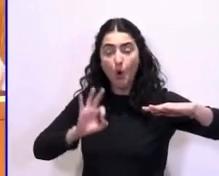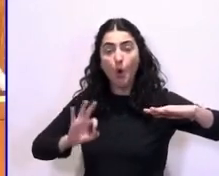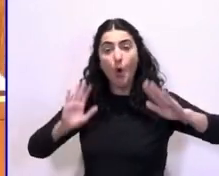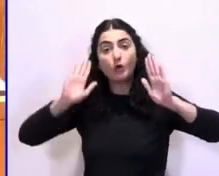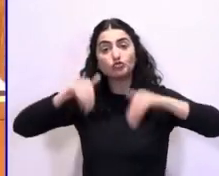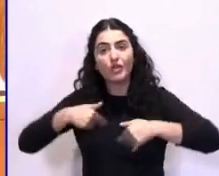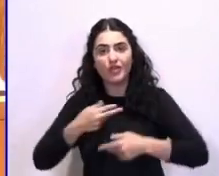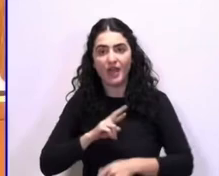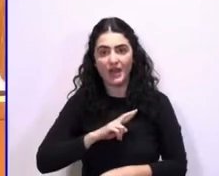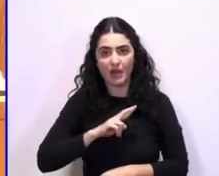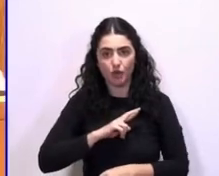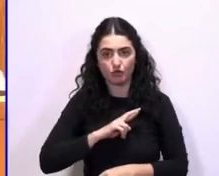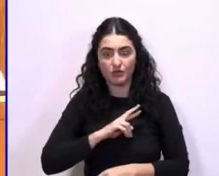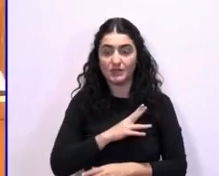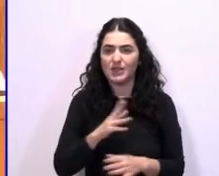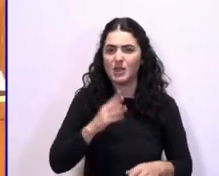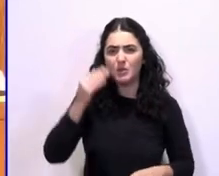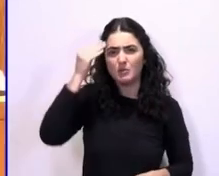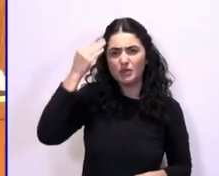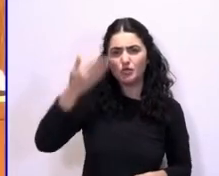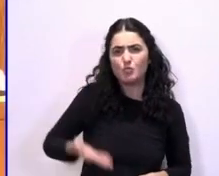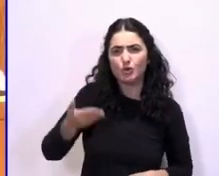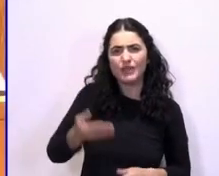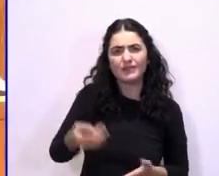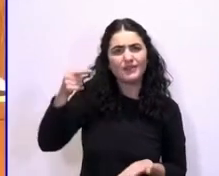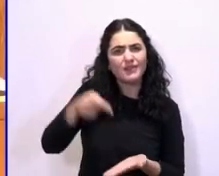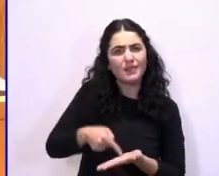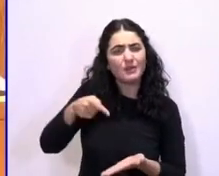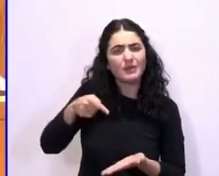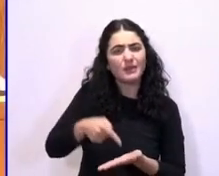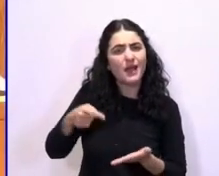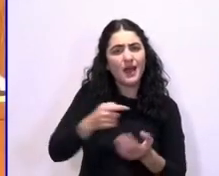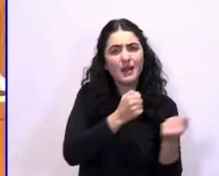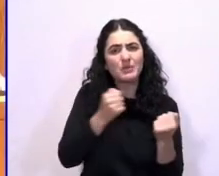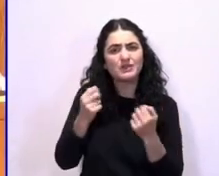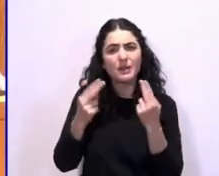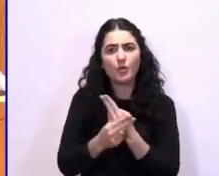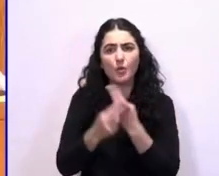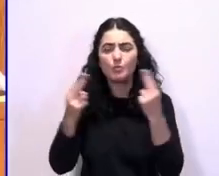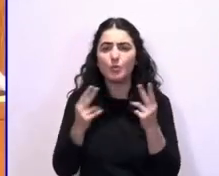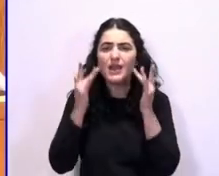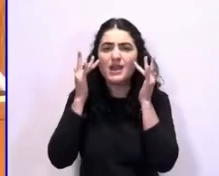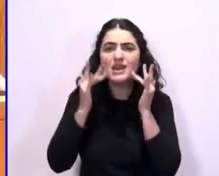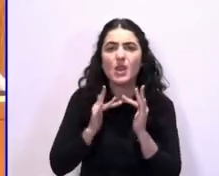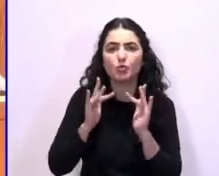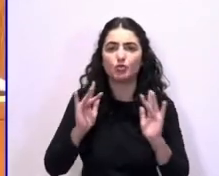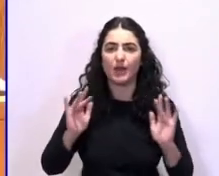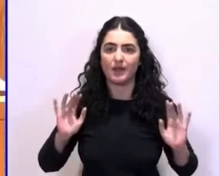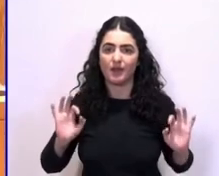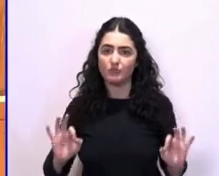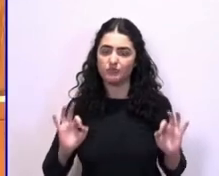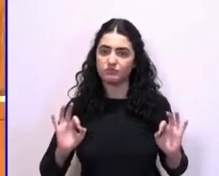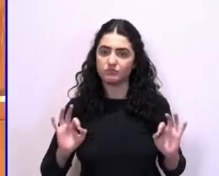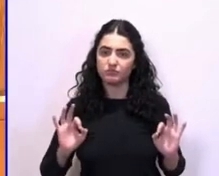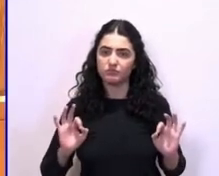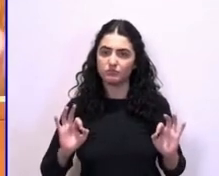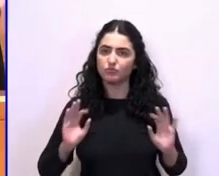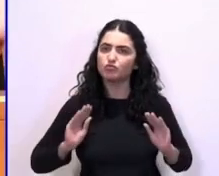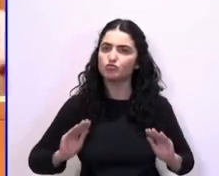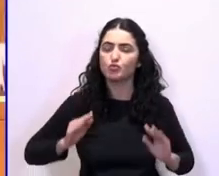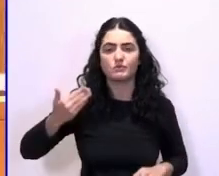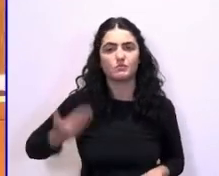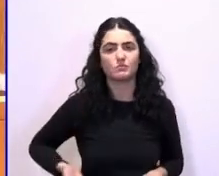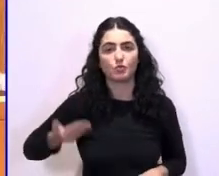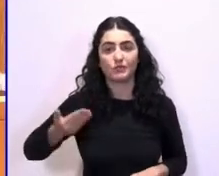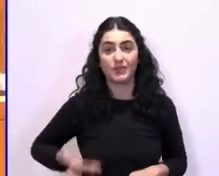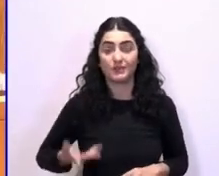Y creo que es importante reivindicar la laicidad de las administraciones públicas, la neutralidad de las administraciones públicas.